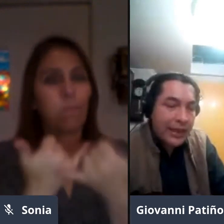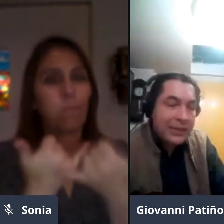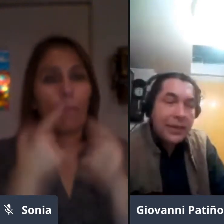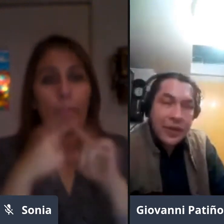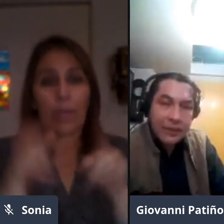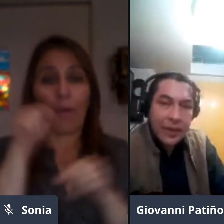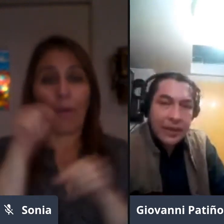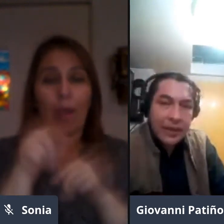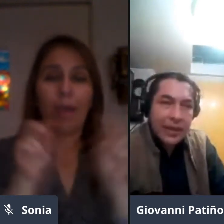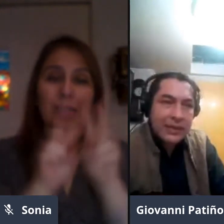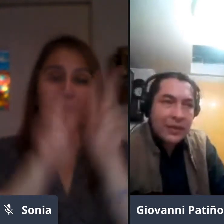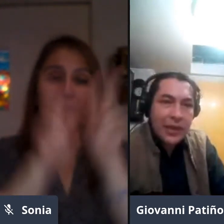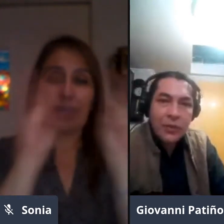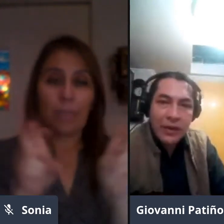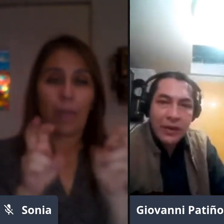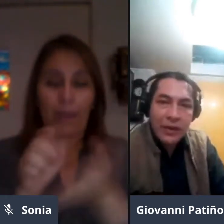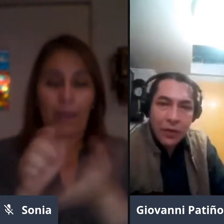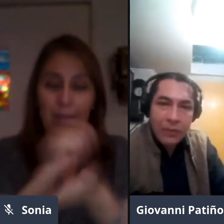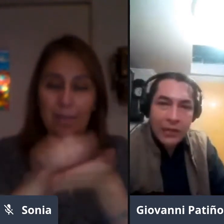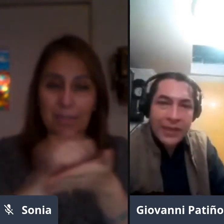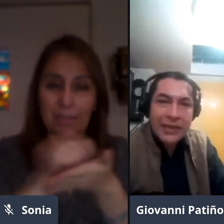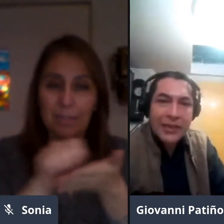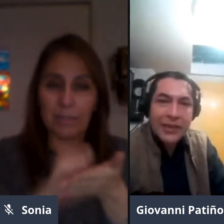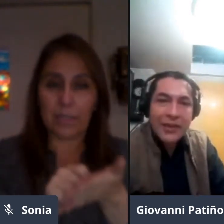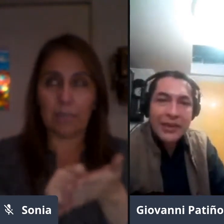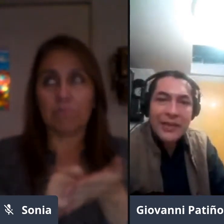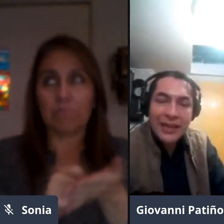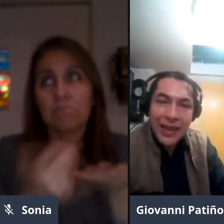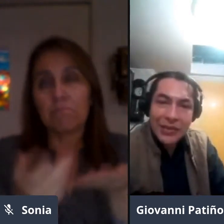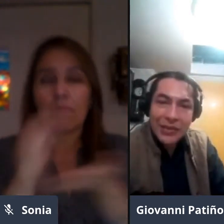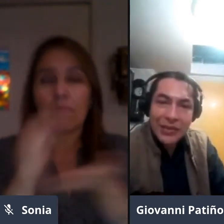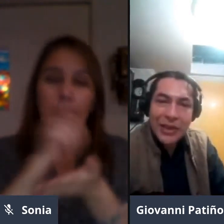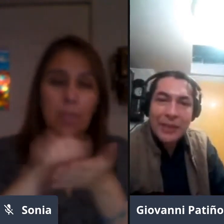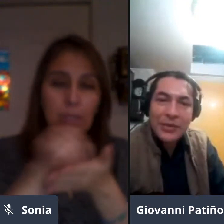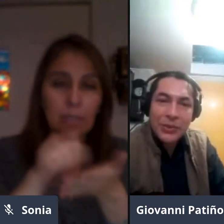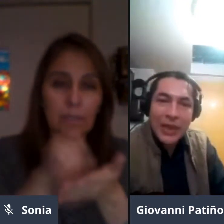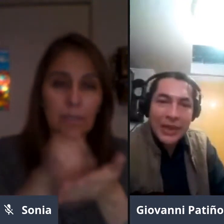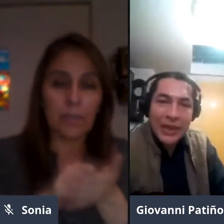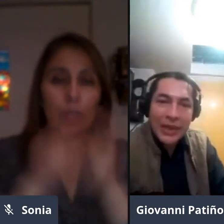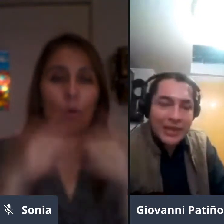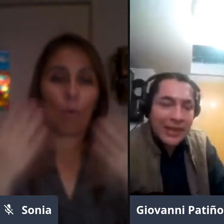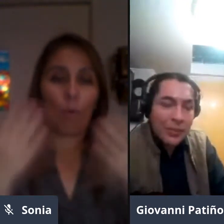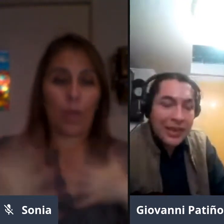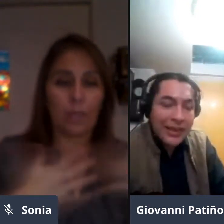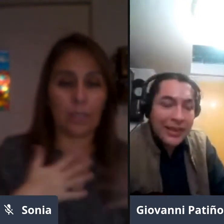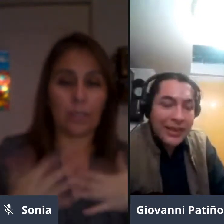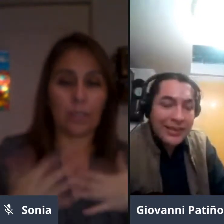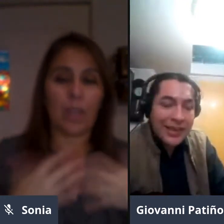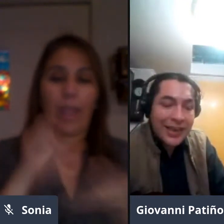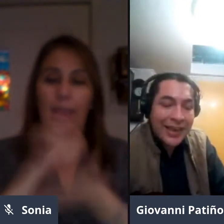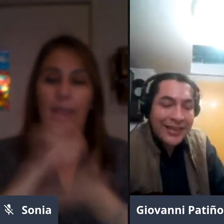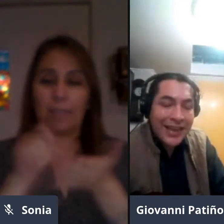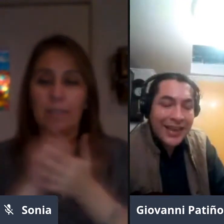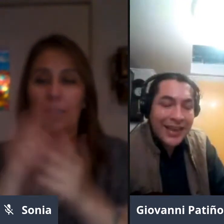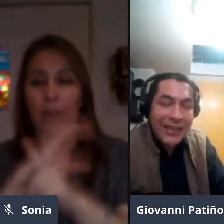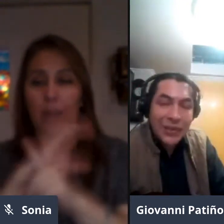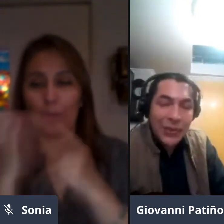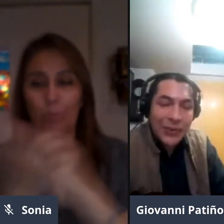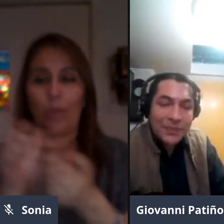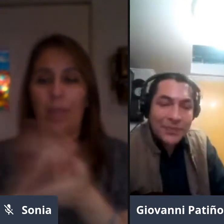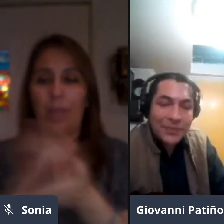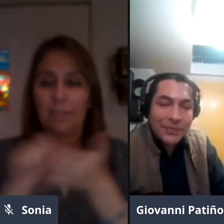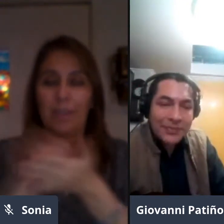escribir de escribir de alguna forma no existir a través del teatro de la pintura de la música de ese teatro